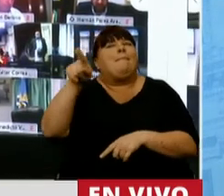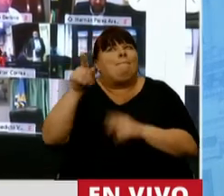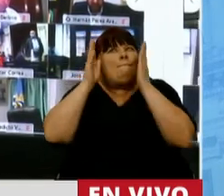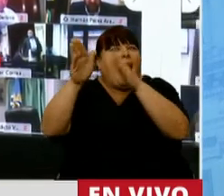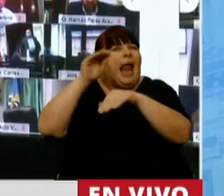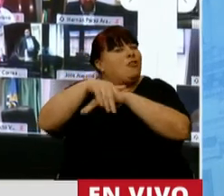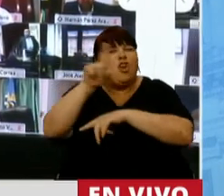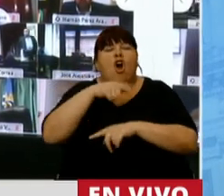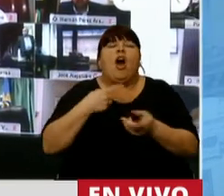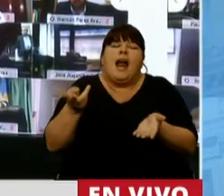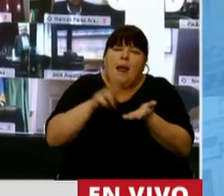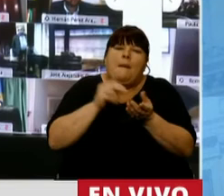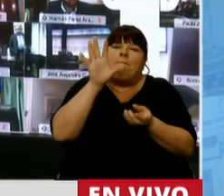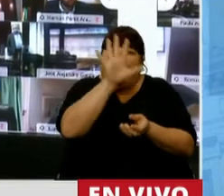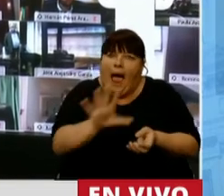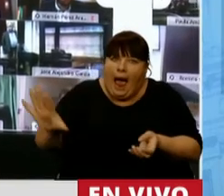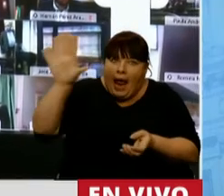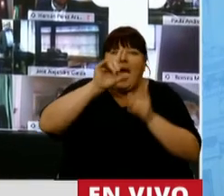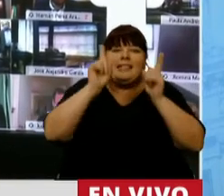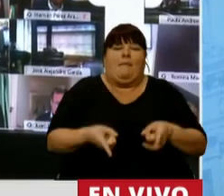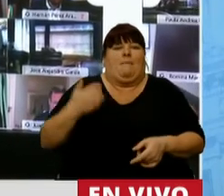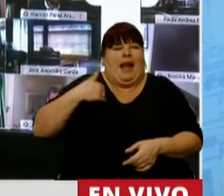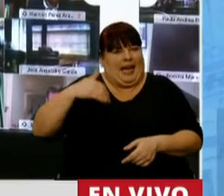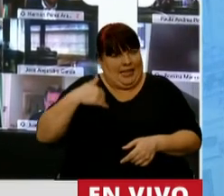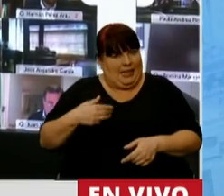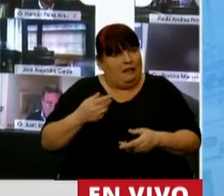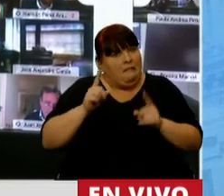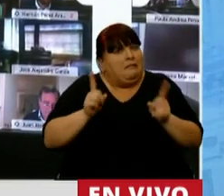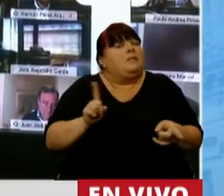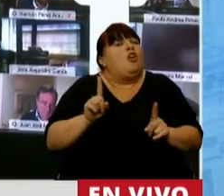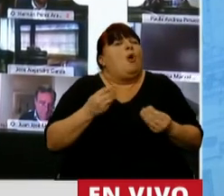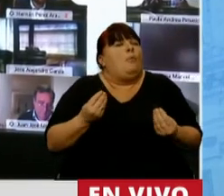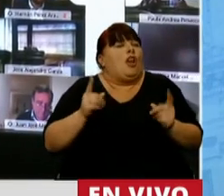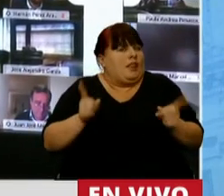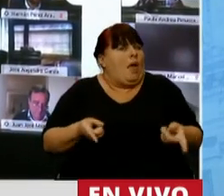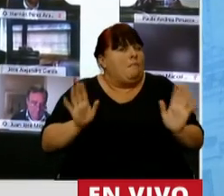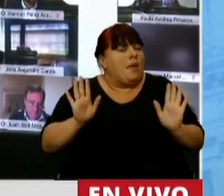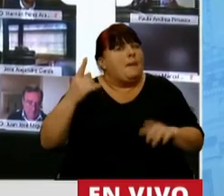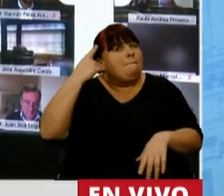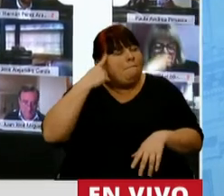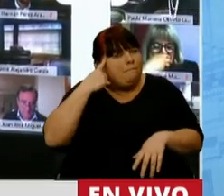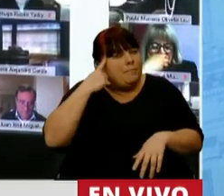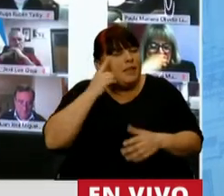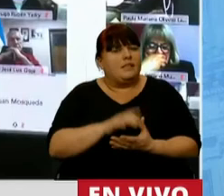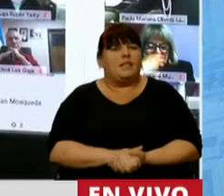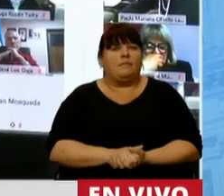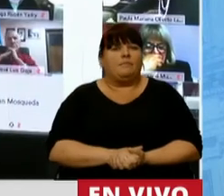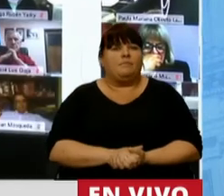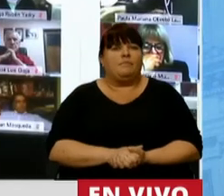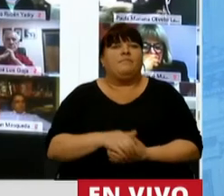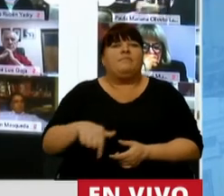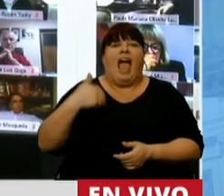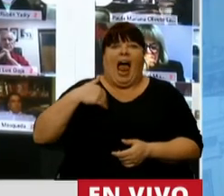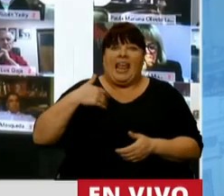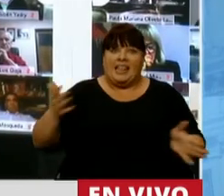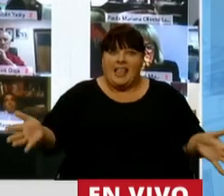Misiones, repito, es para la región y para el país. ¿Y por qué no pensar que poner esta